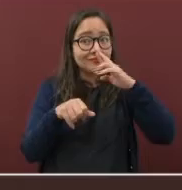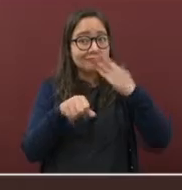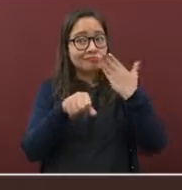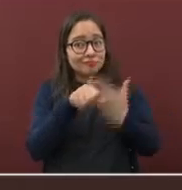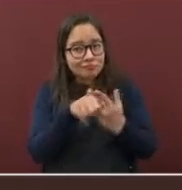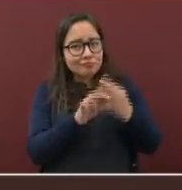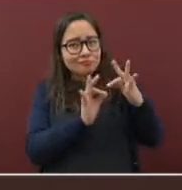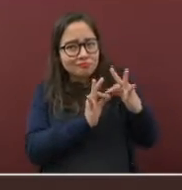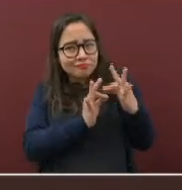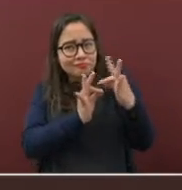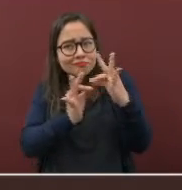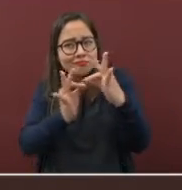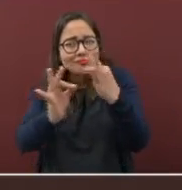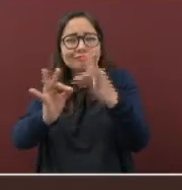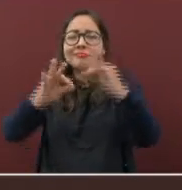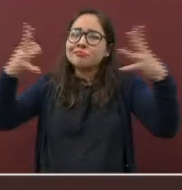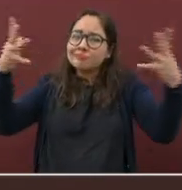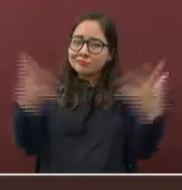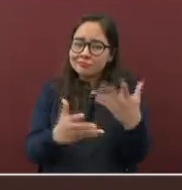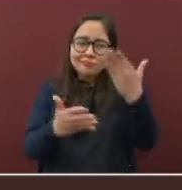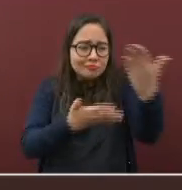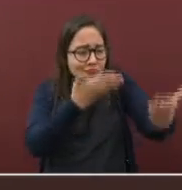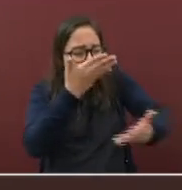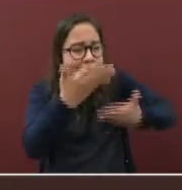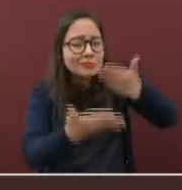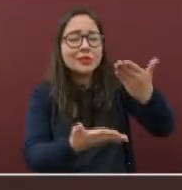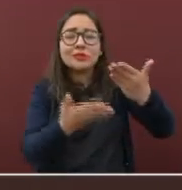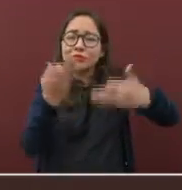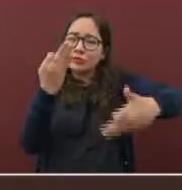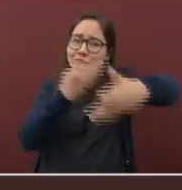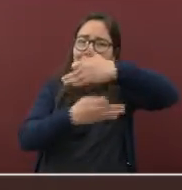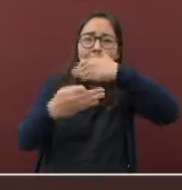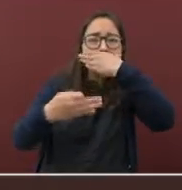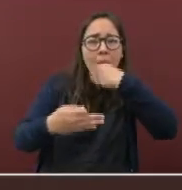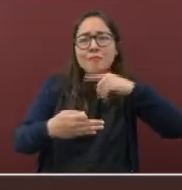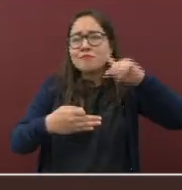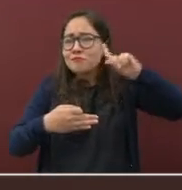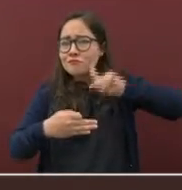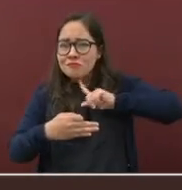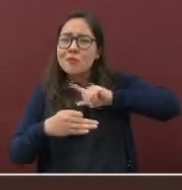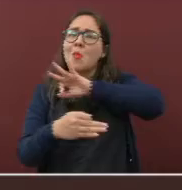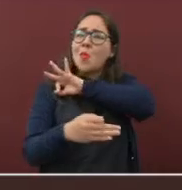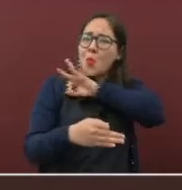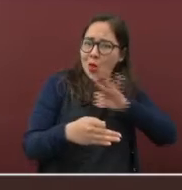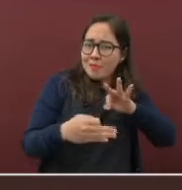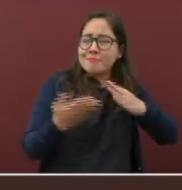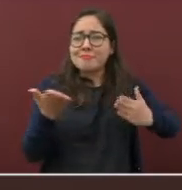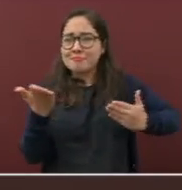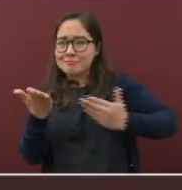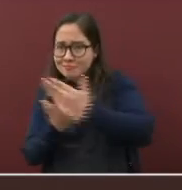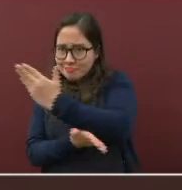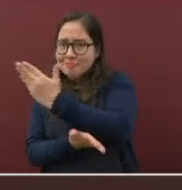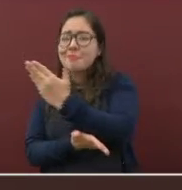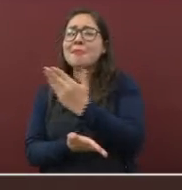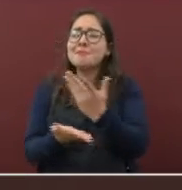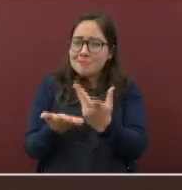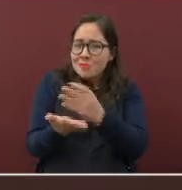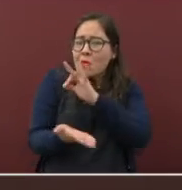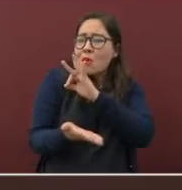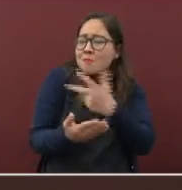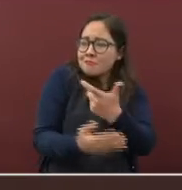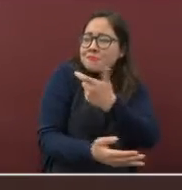de la mejor manera para que todas y todos tengan acceso a la vacuna que ayudará